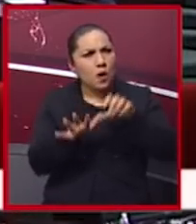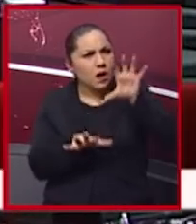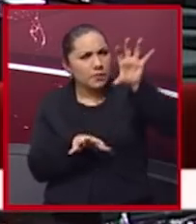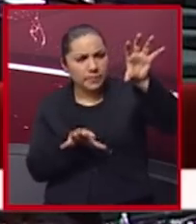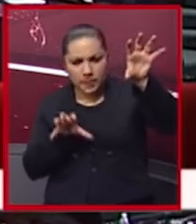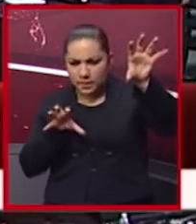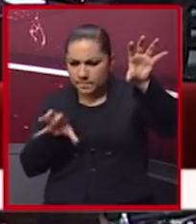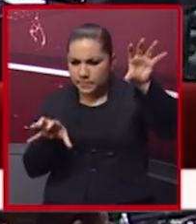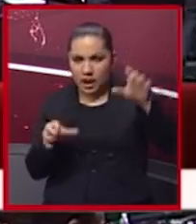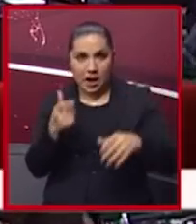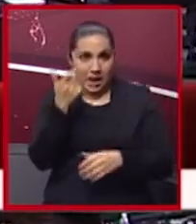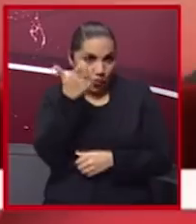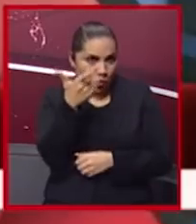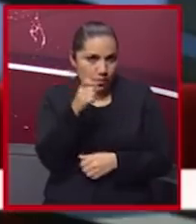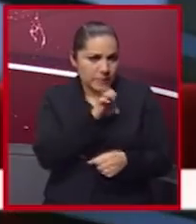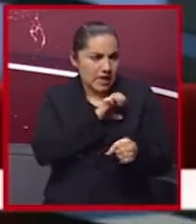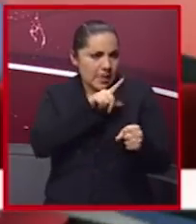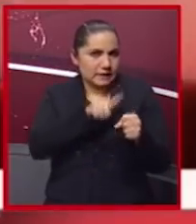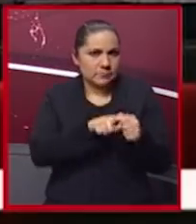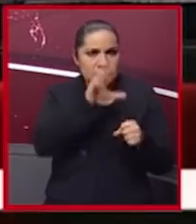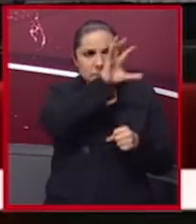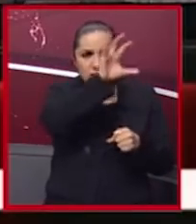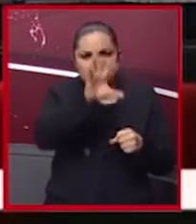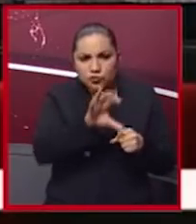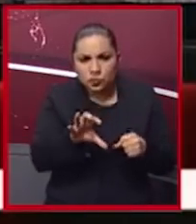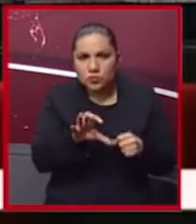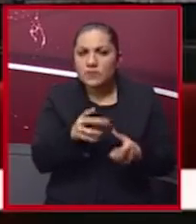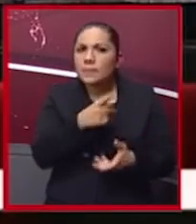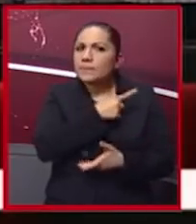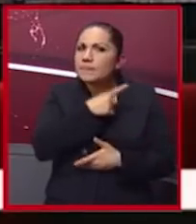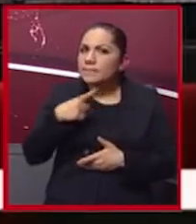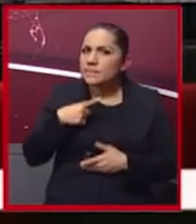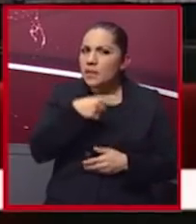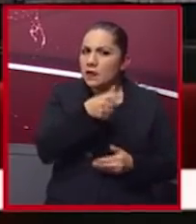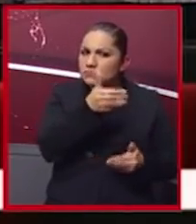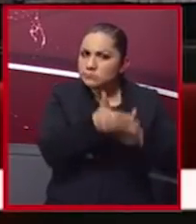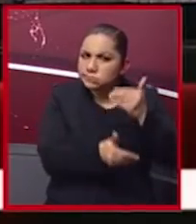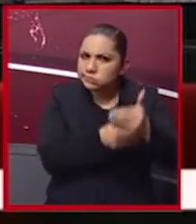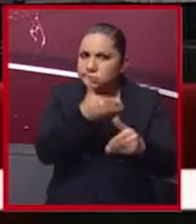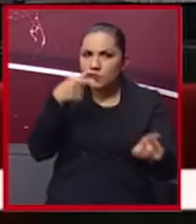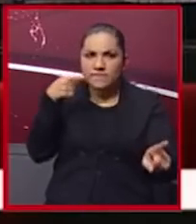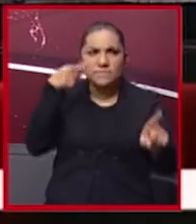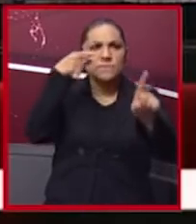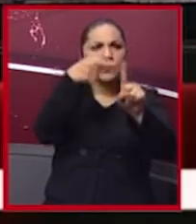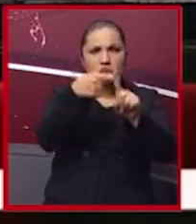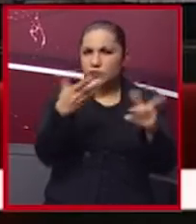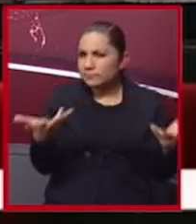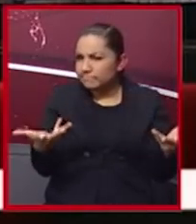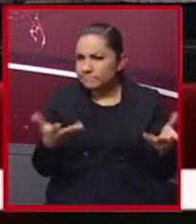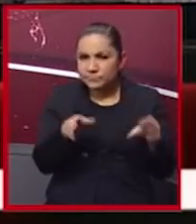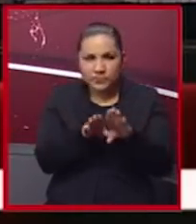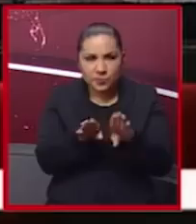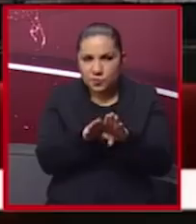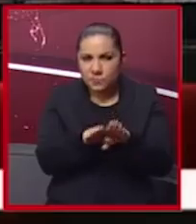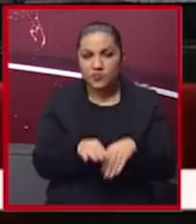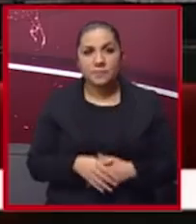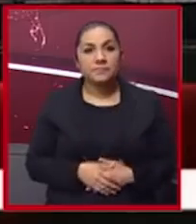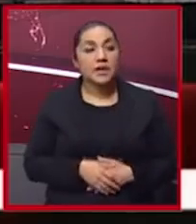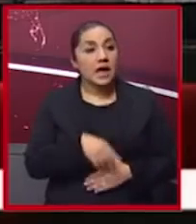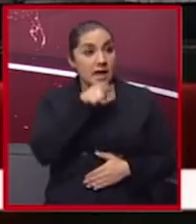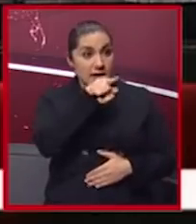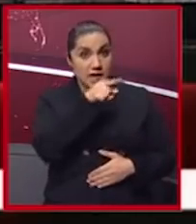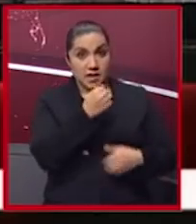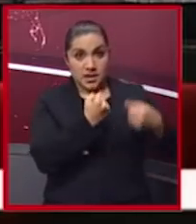especiales cumplan con su función? El IVA se va en esos municipios del norte, se va de 16 a